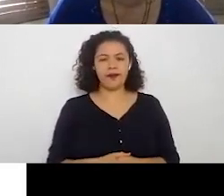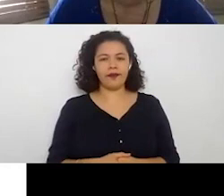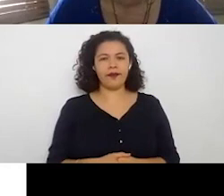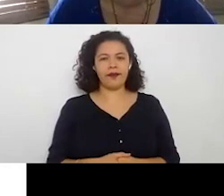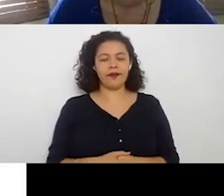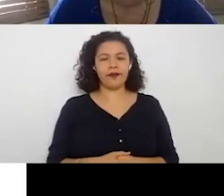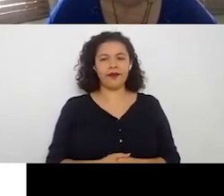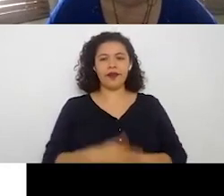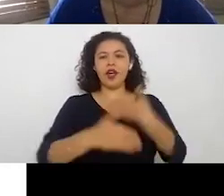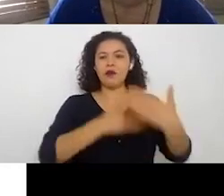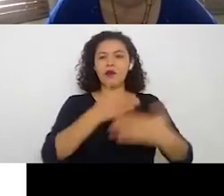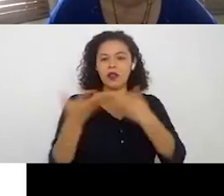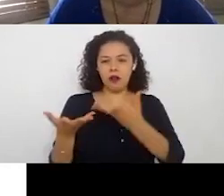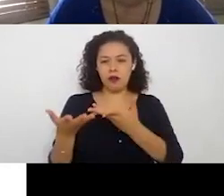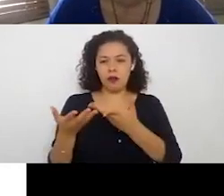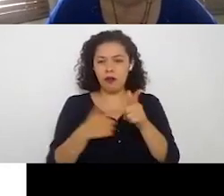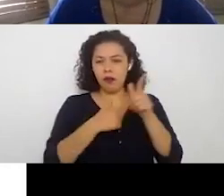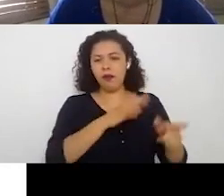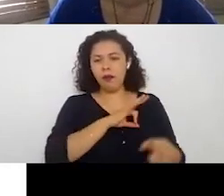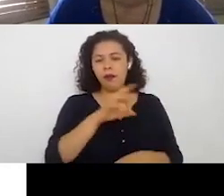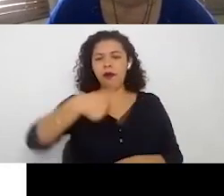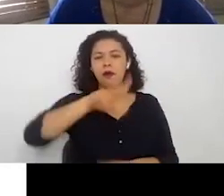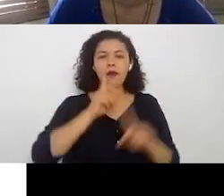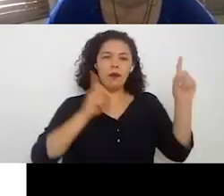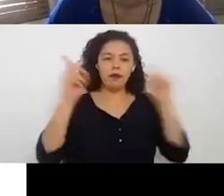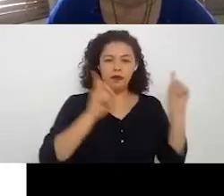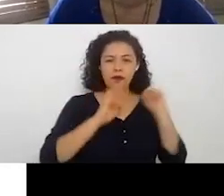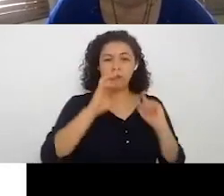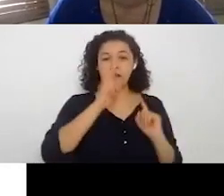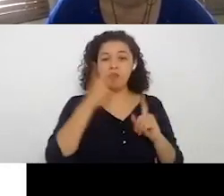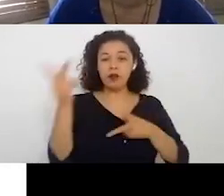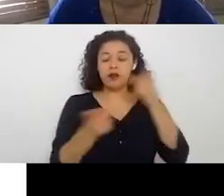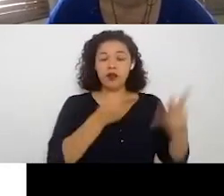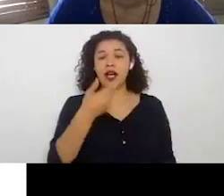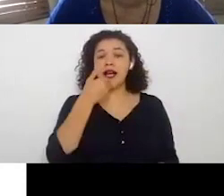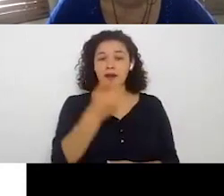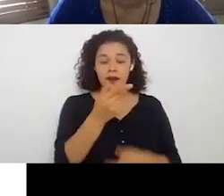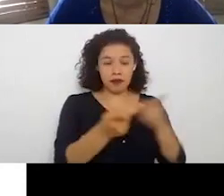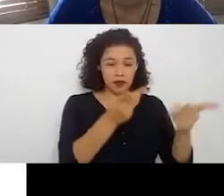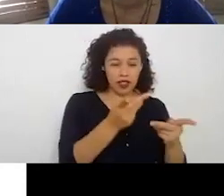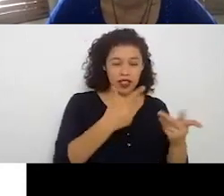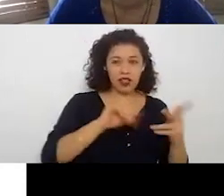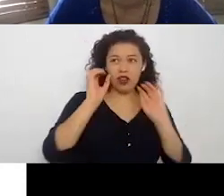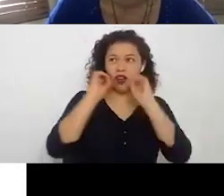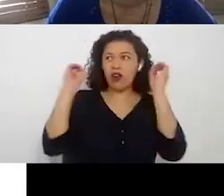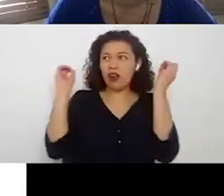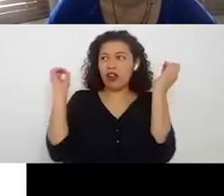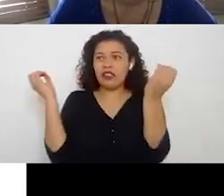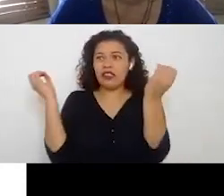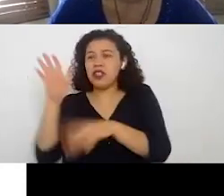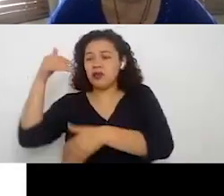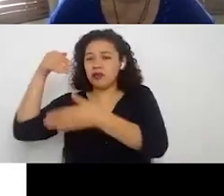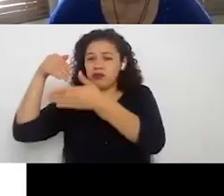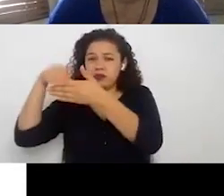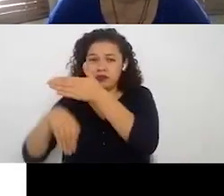estos procesos. Cualquier duda es mejor preguntar a tiempo, ¿verdad? Que llevarnos la organización a